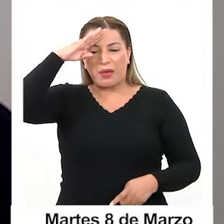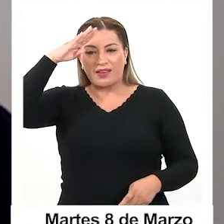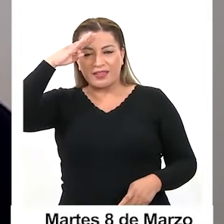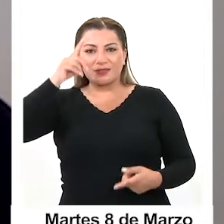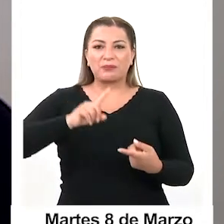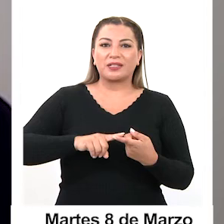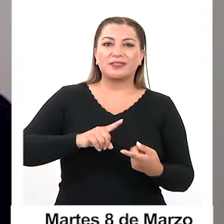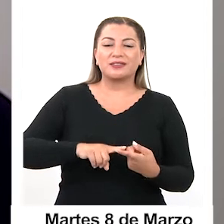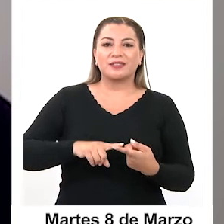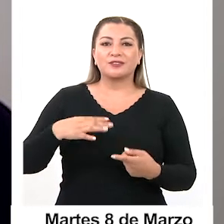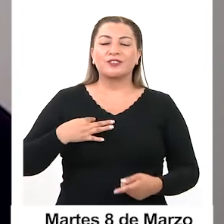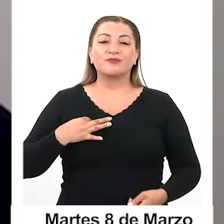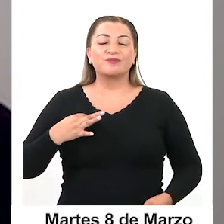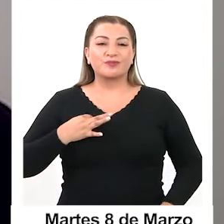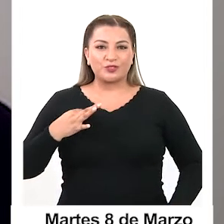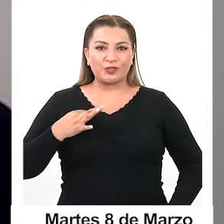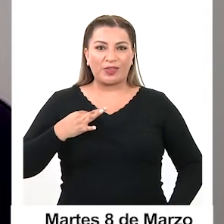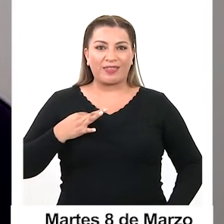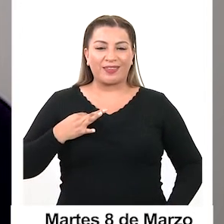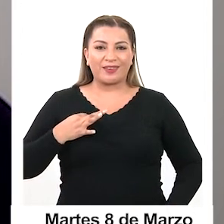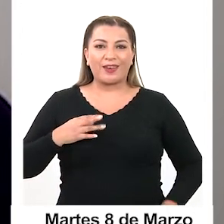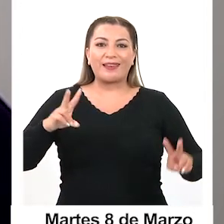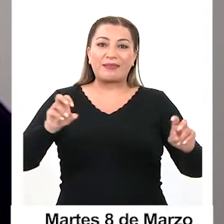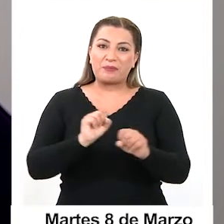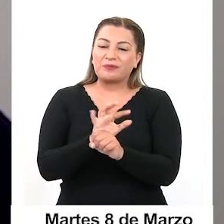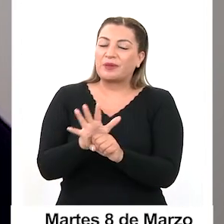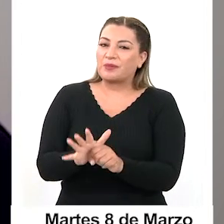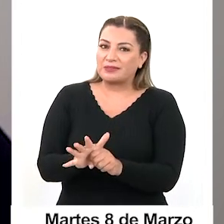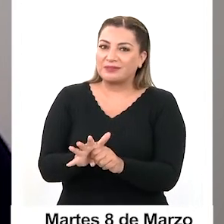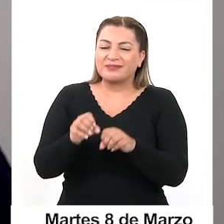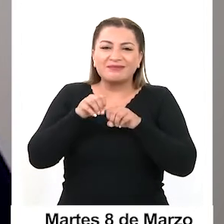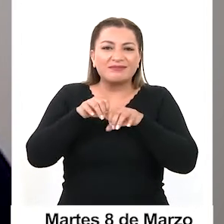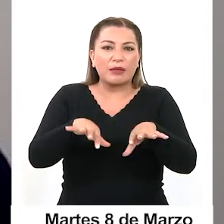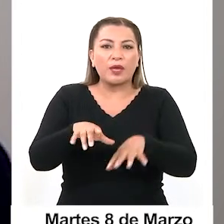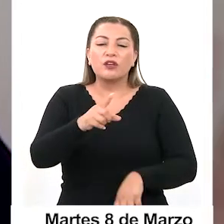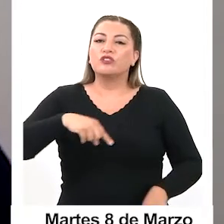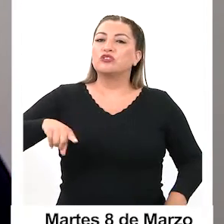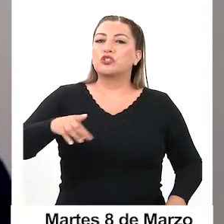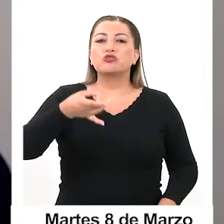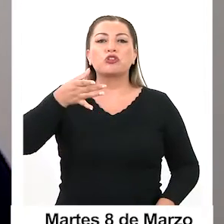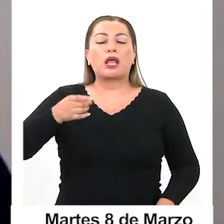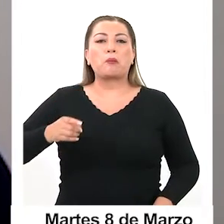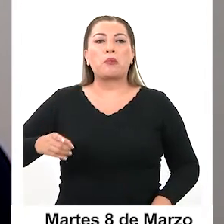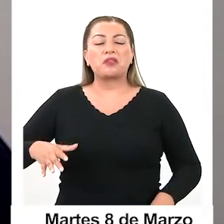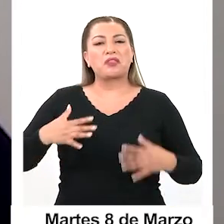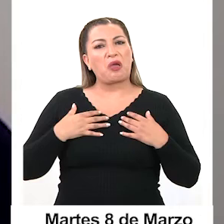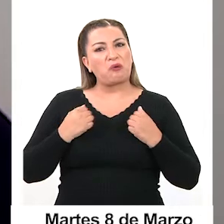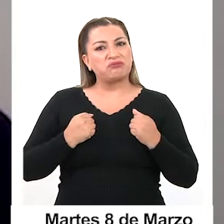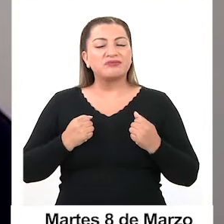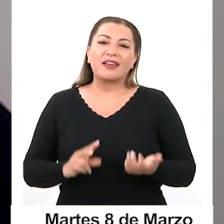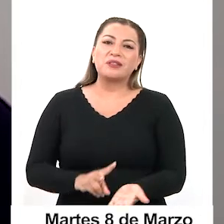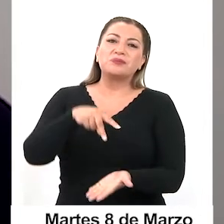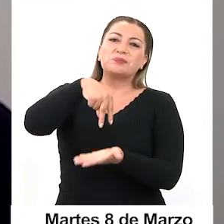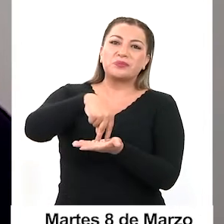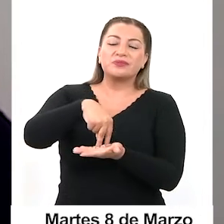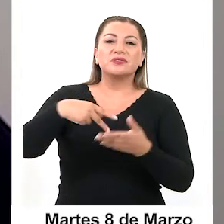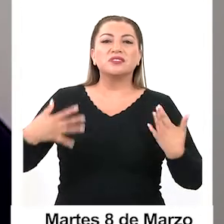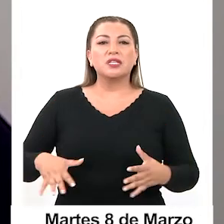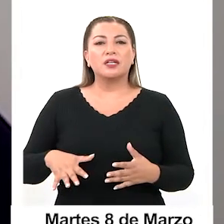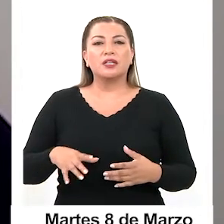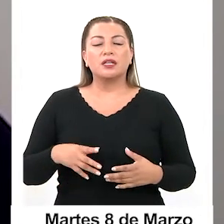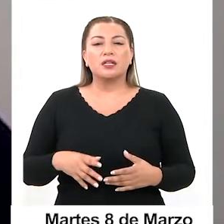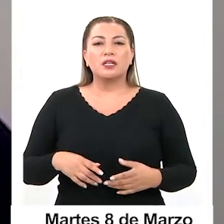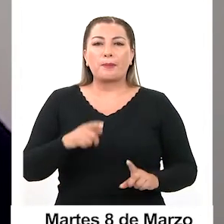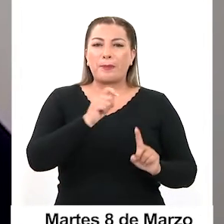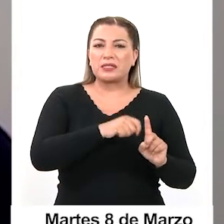hacer participación ciudadana digital en tiempos de pandemia. Nosotros solo nos tiramos a la piscina, no somos ni unos expertos, pero ya llevamos